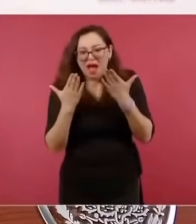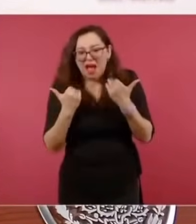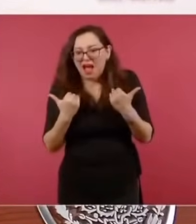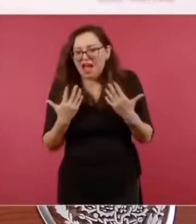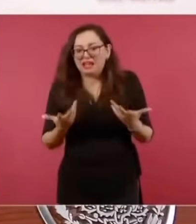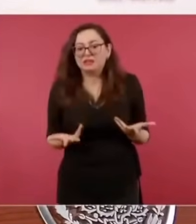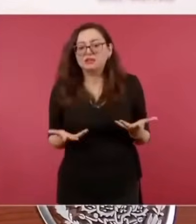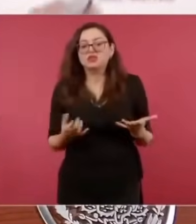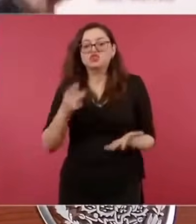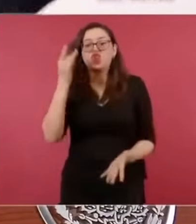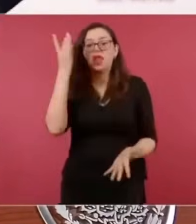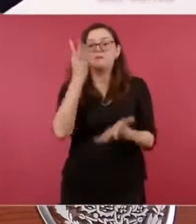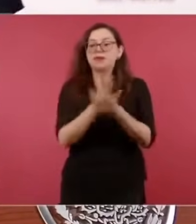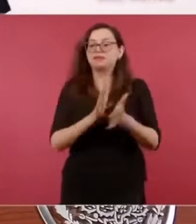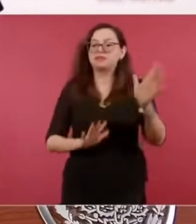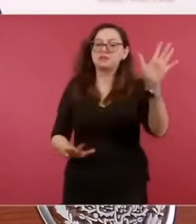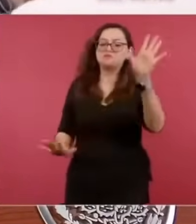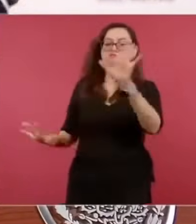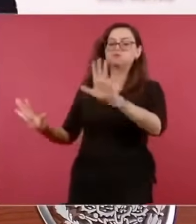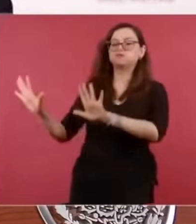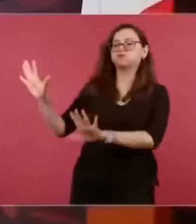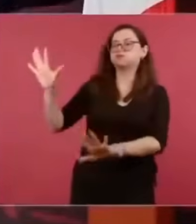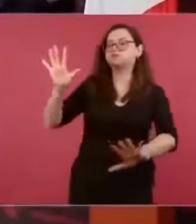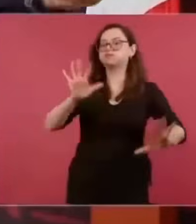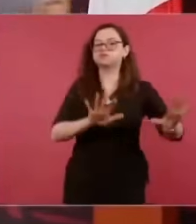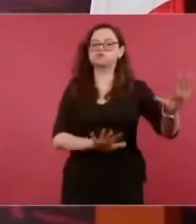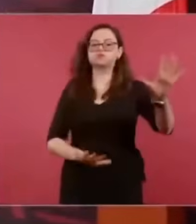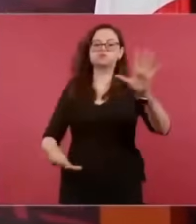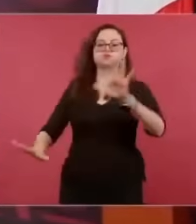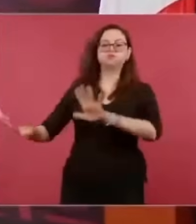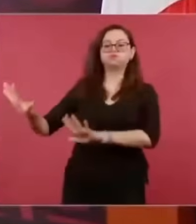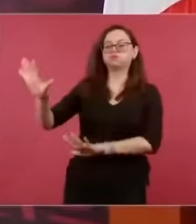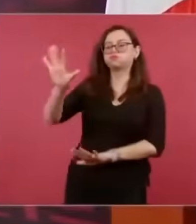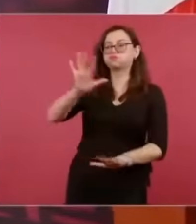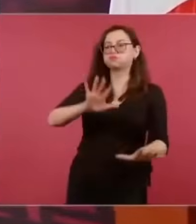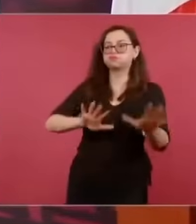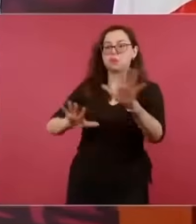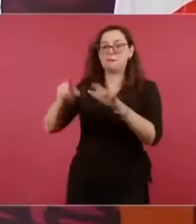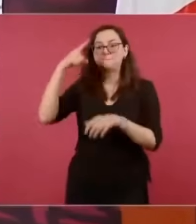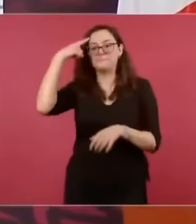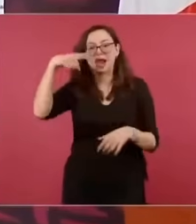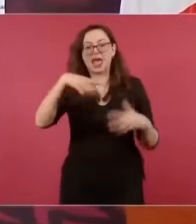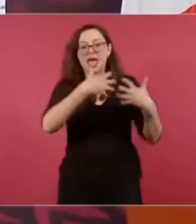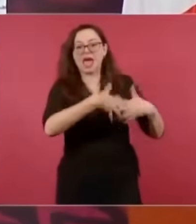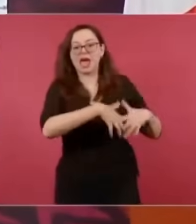que manipulan, que están al servicio de las grandes corporaciones.